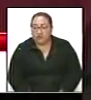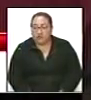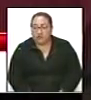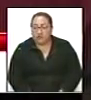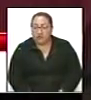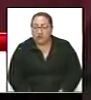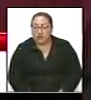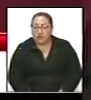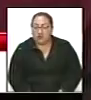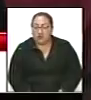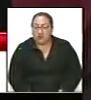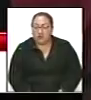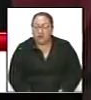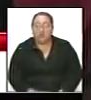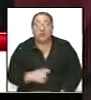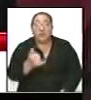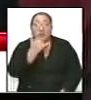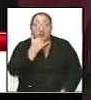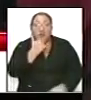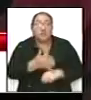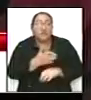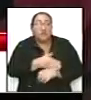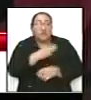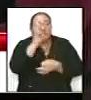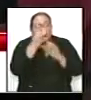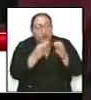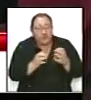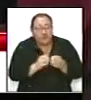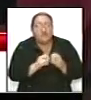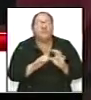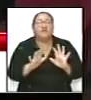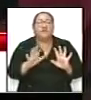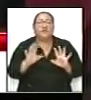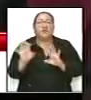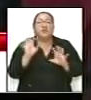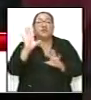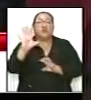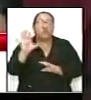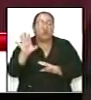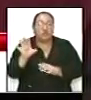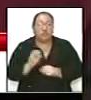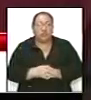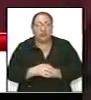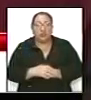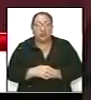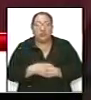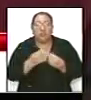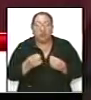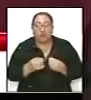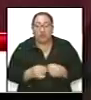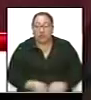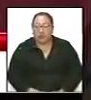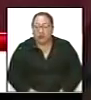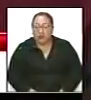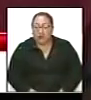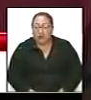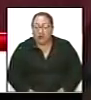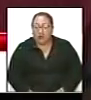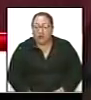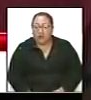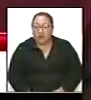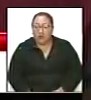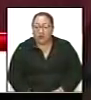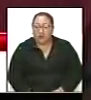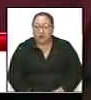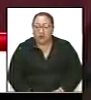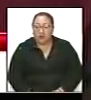que ha cometido al momento de hacer el cálculo. ¿Por qué? Y esto fue cuestionado